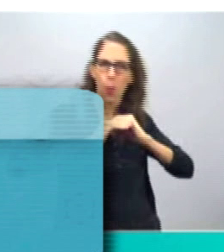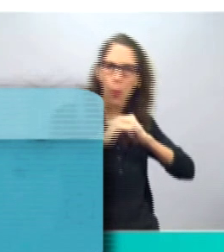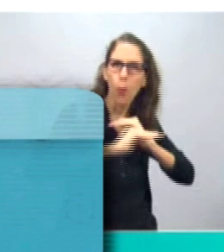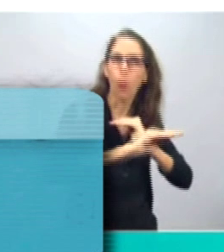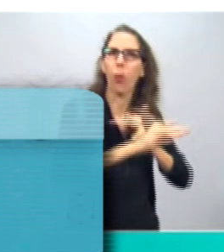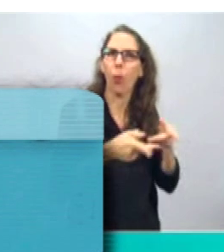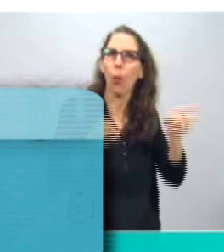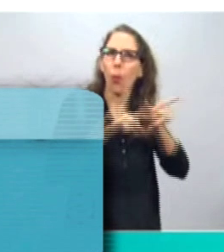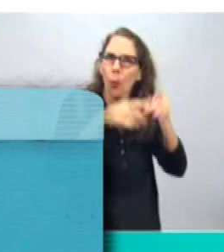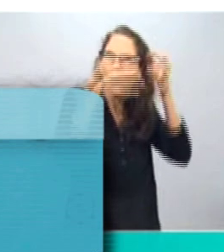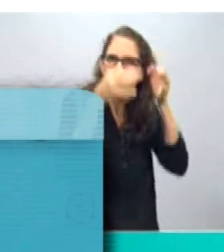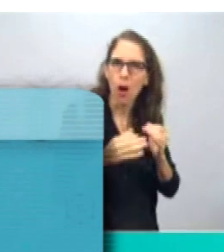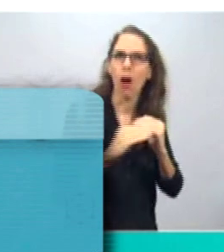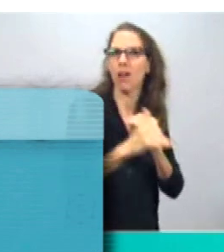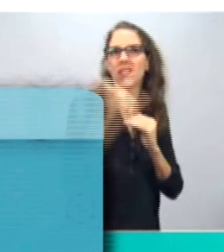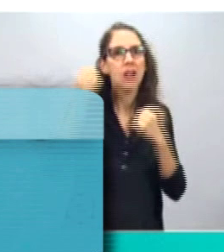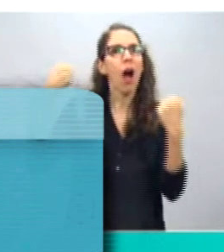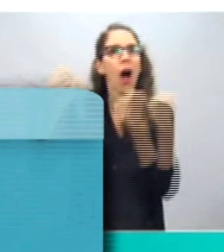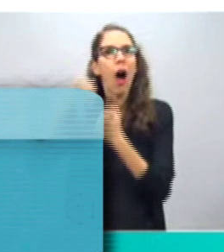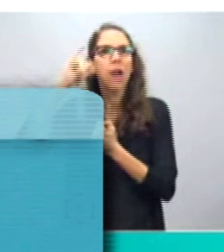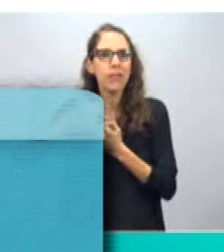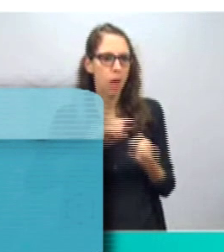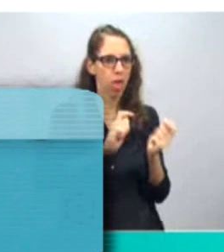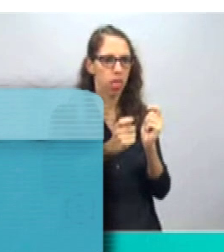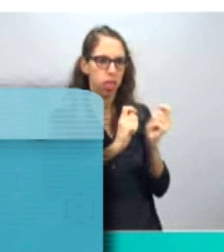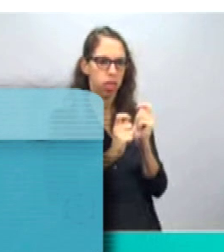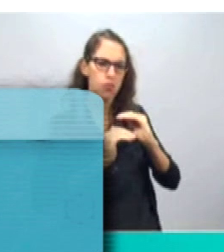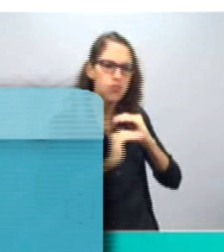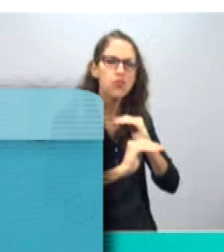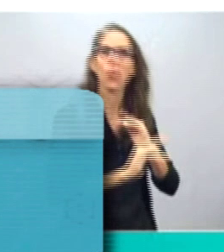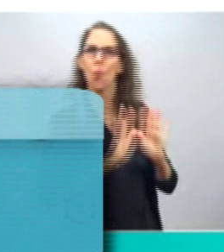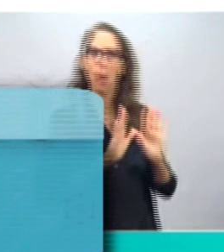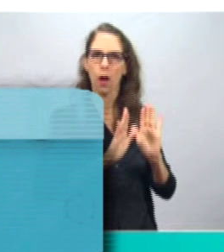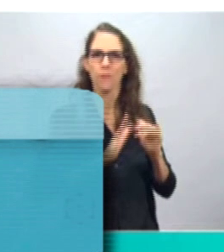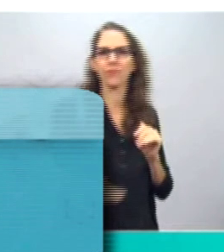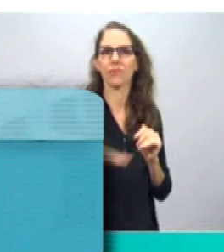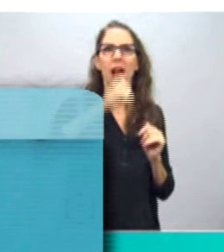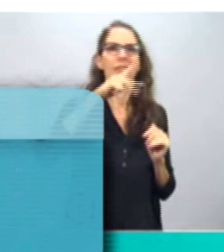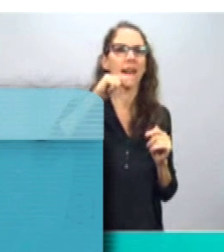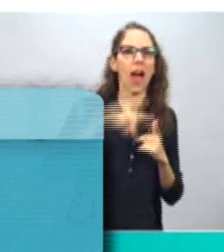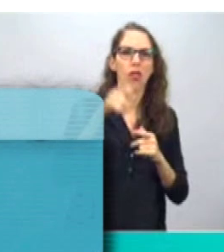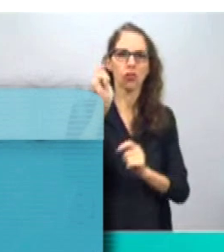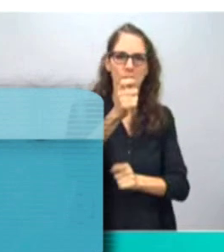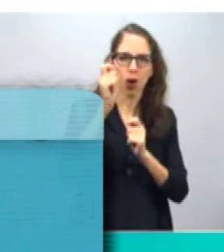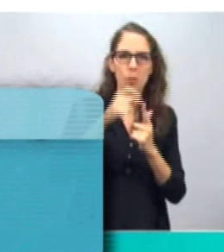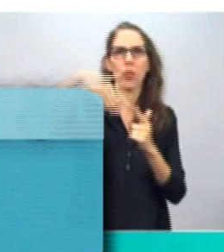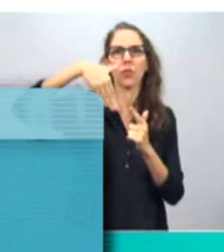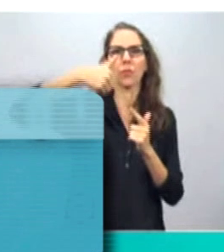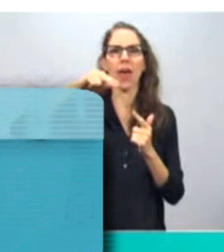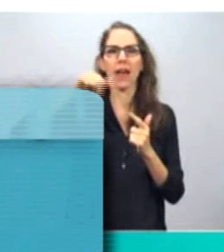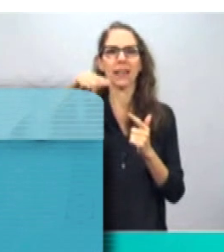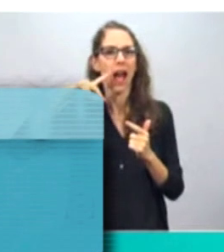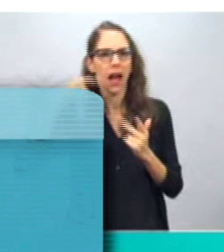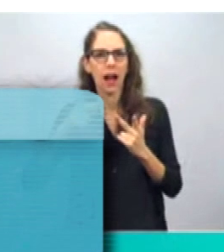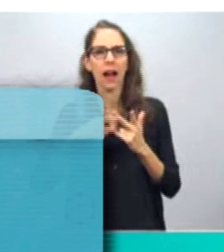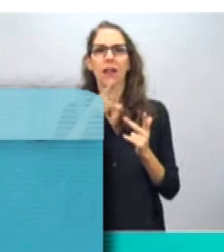reconversión hacia rellenos sanitarios, en General Alvarado, en Chascomús, en General Madariaga, en Torquís y en